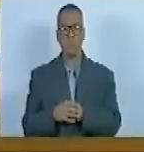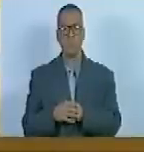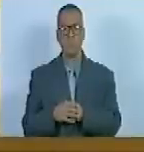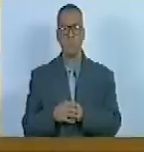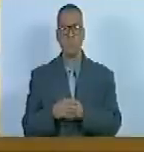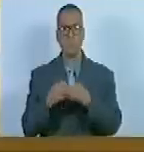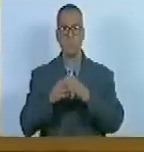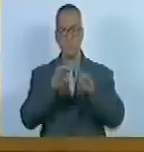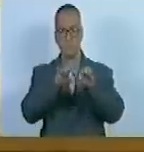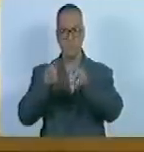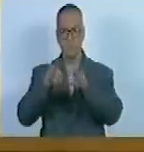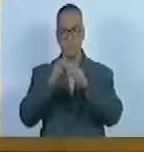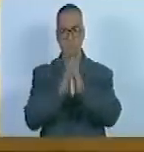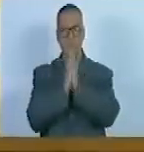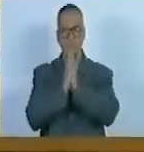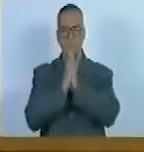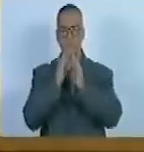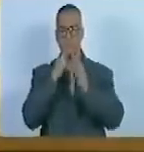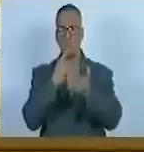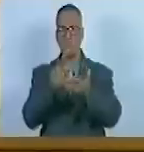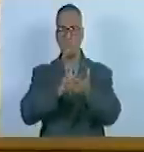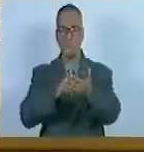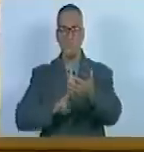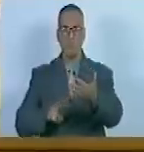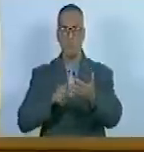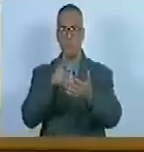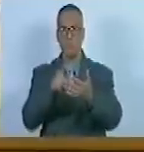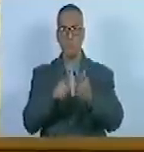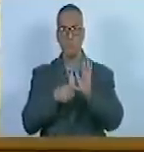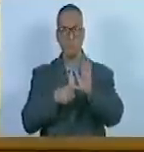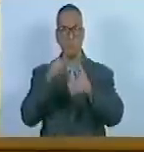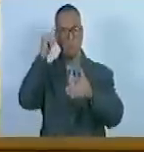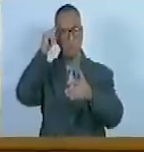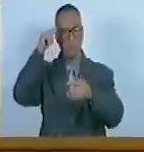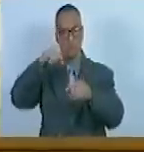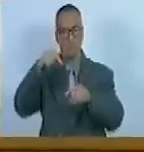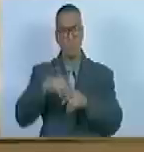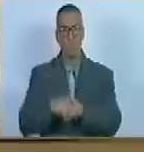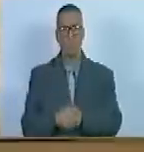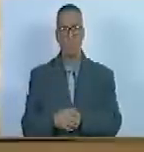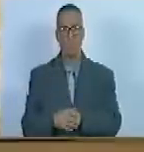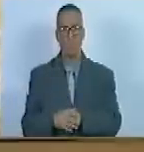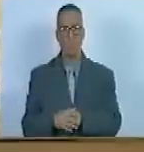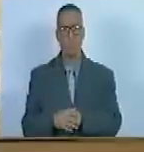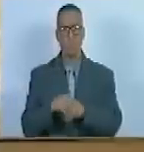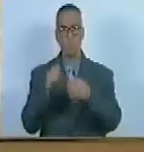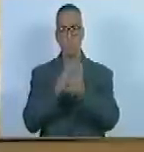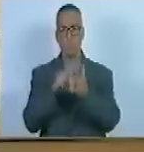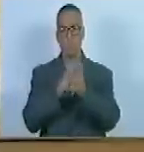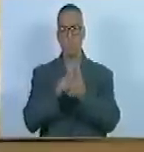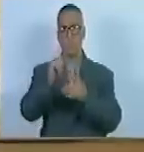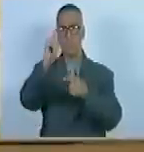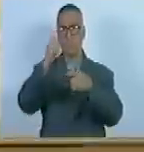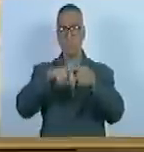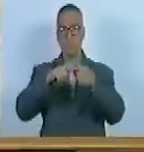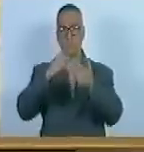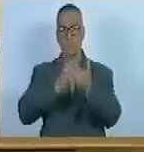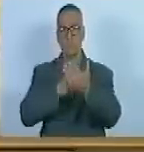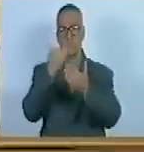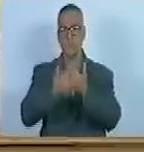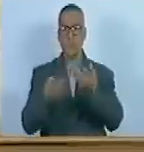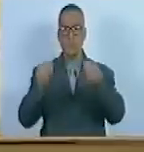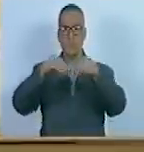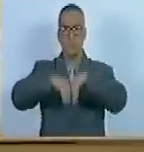Ciudadana secretaria, por favor, sírvase a dar lectura a la propuesta de orden del día de hoy. Punto número uno, proyecto